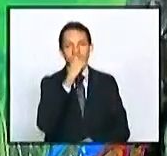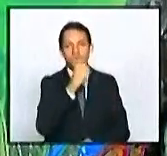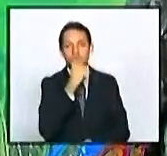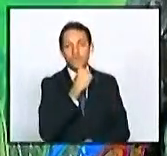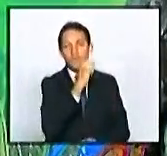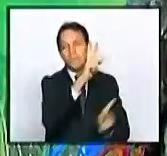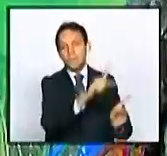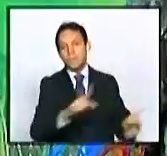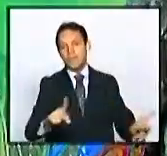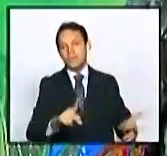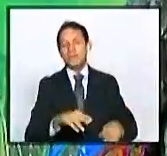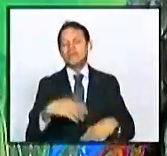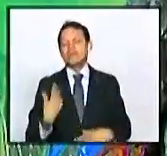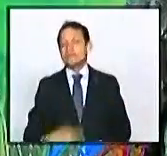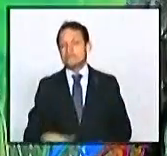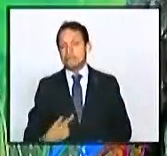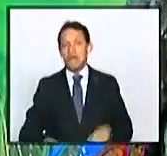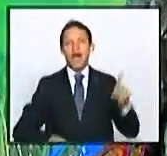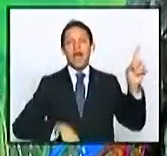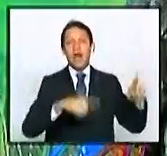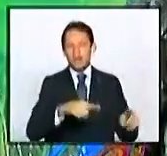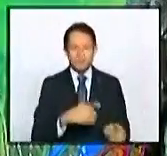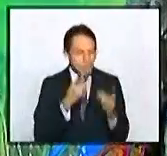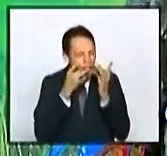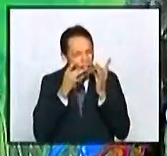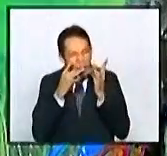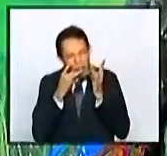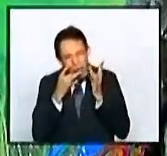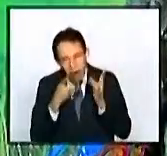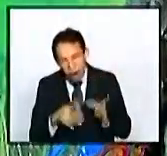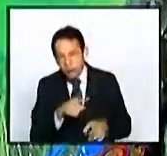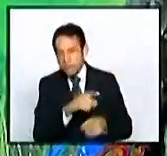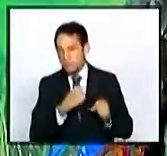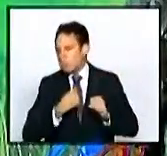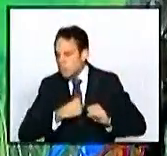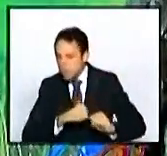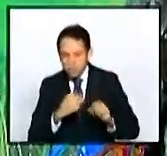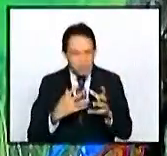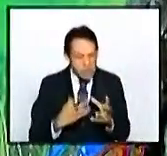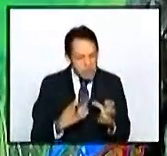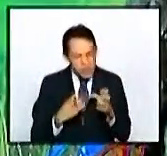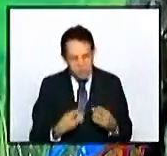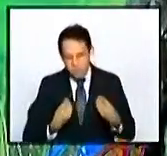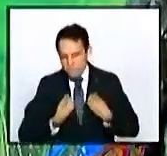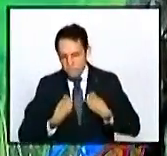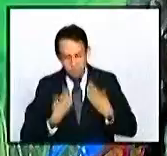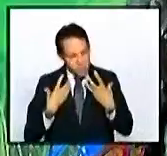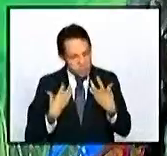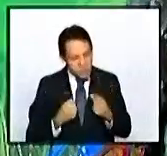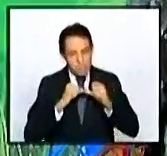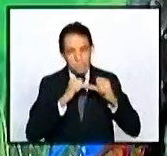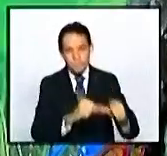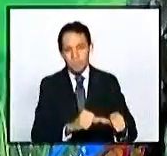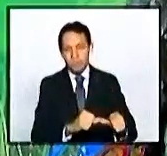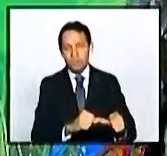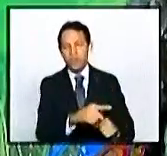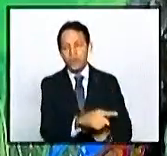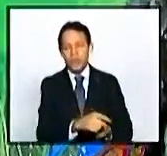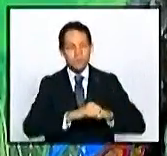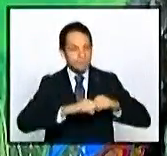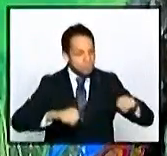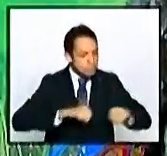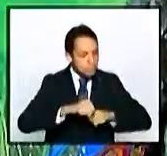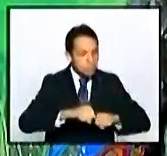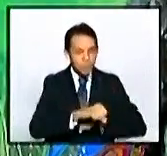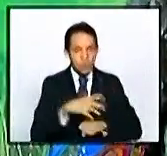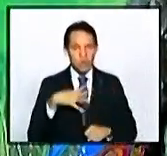felices. Personas con enfermedades tan severas y son luchando y perseverando y haciendo mil cosas para poder estar